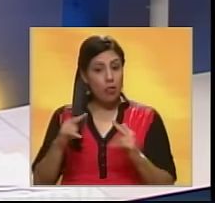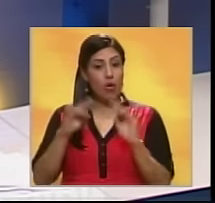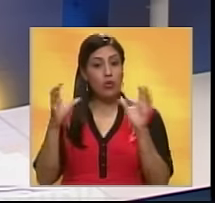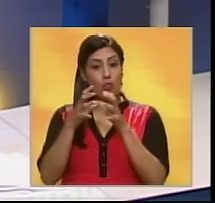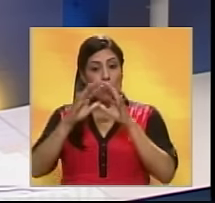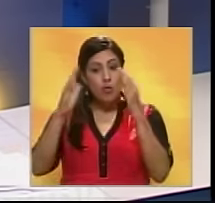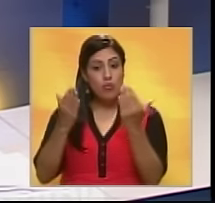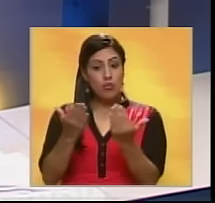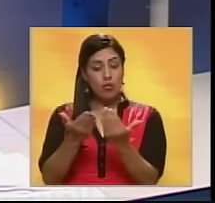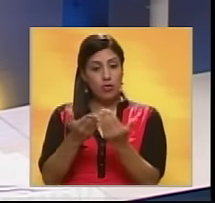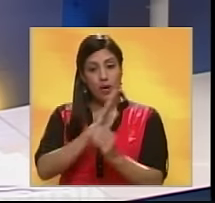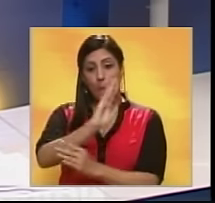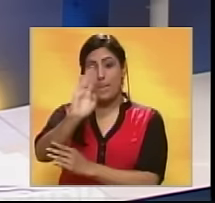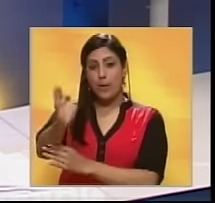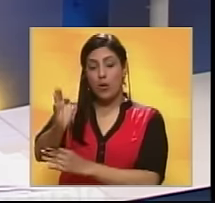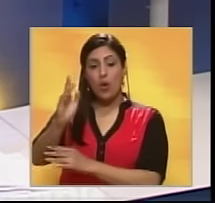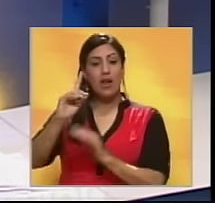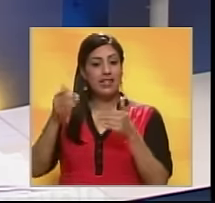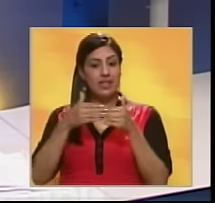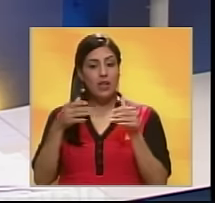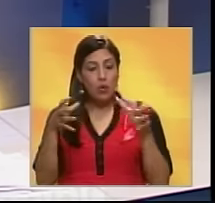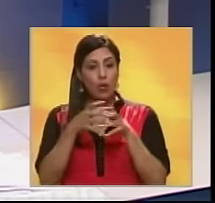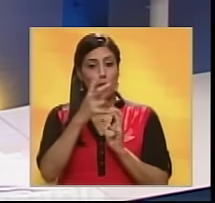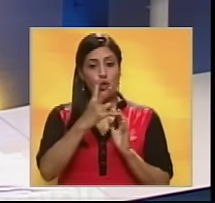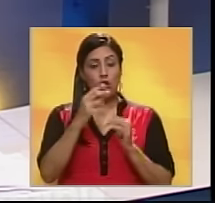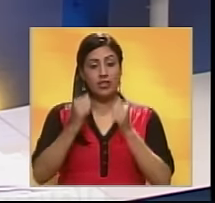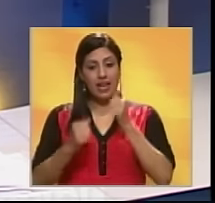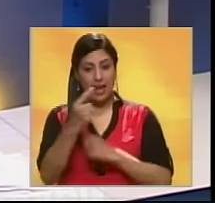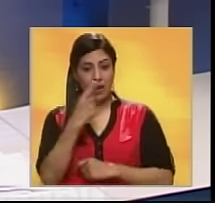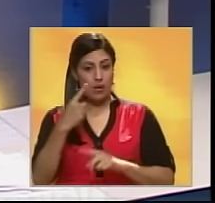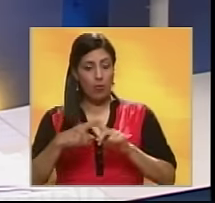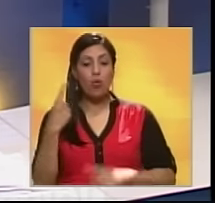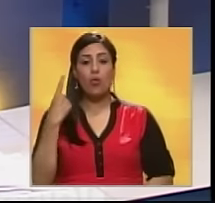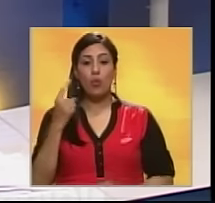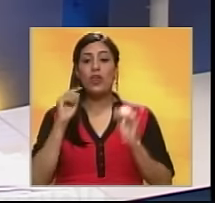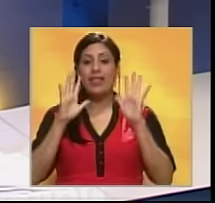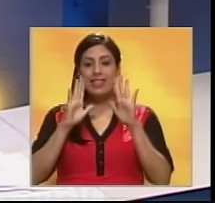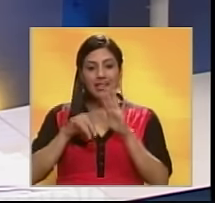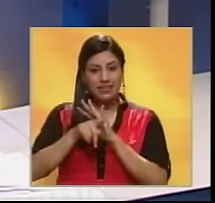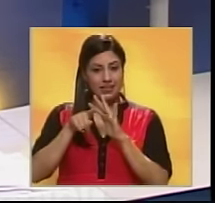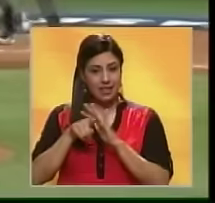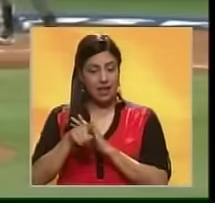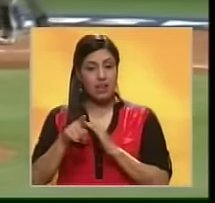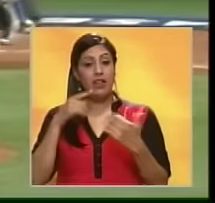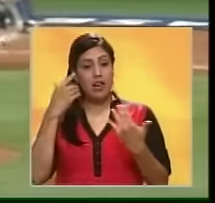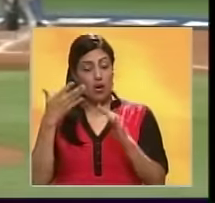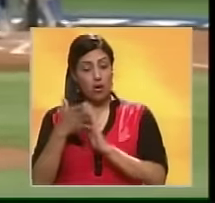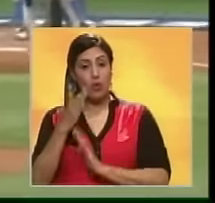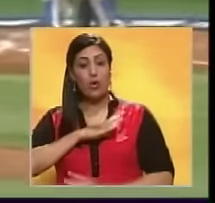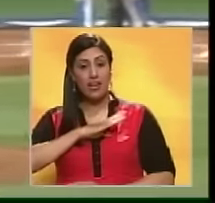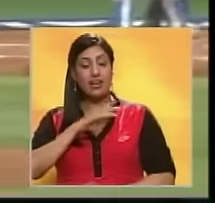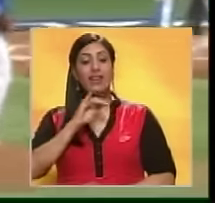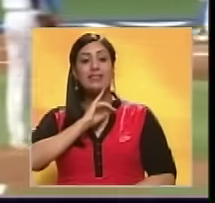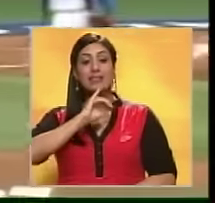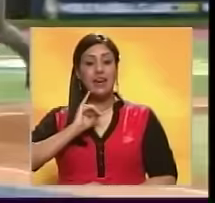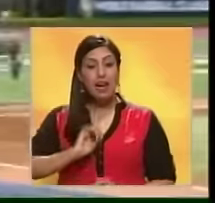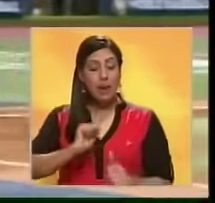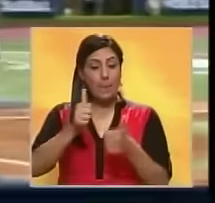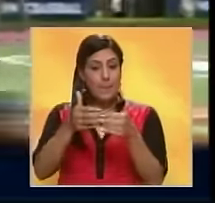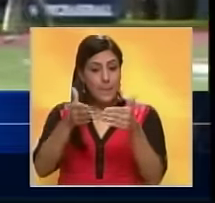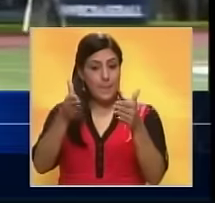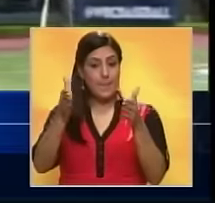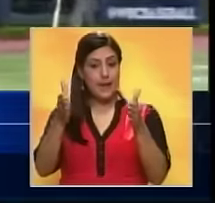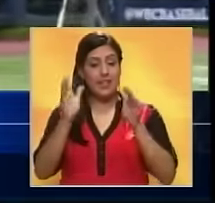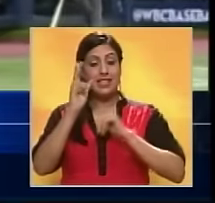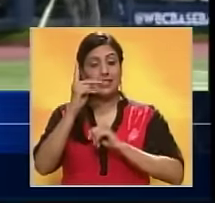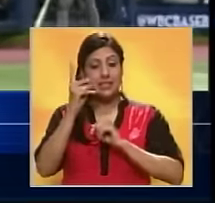Clásico Mundial y los derrotó por un cerrado marcador de 2-1 en 10 entradas. La delegación israelí arrancó ganando el partido